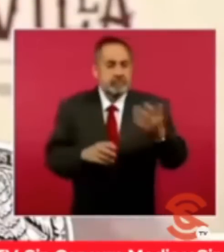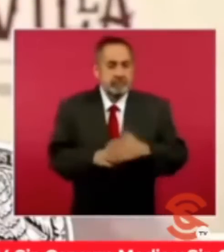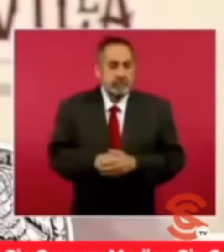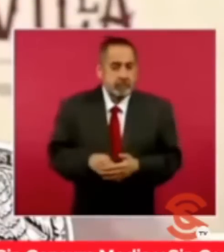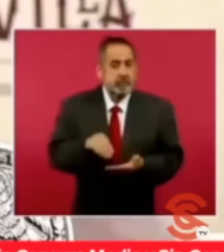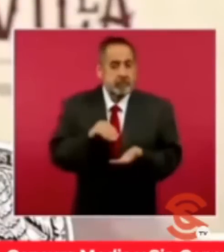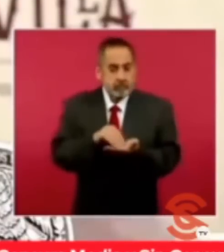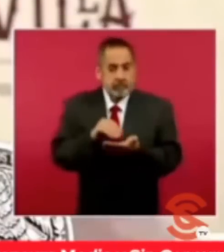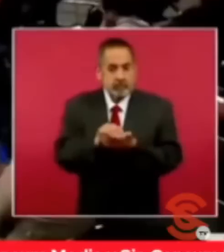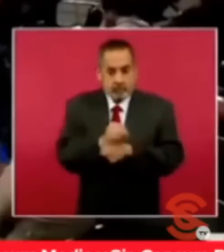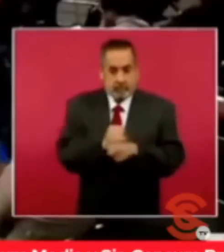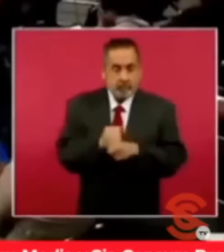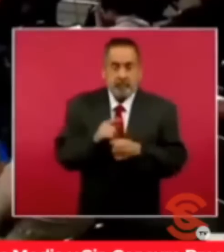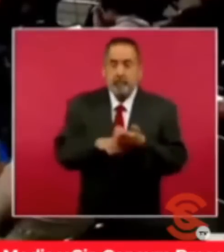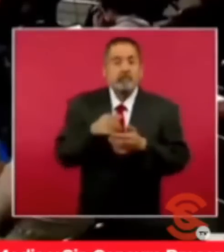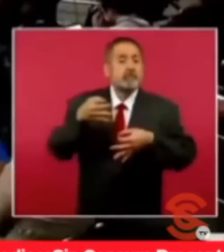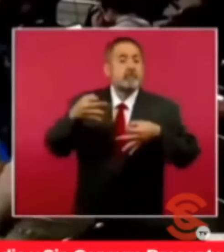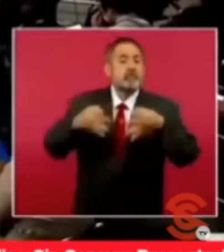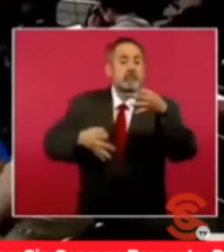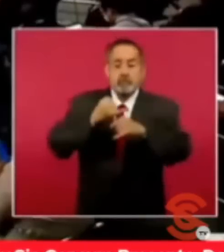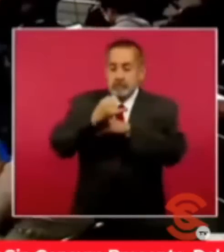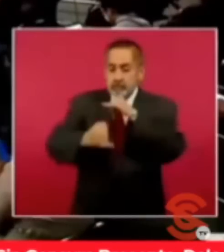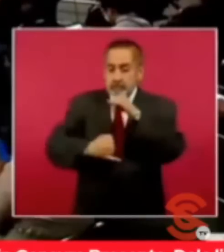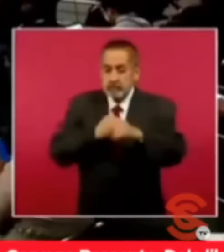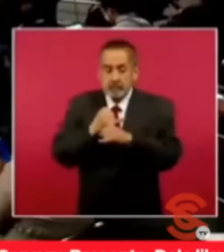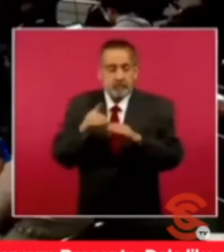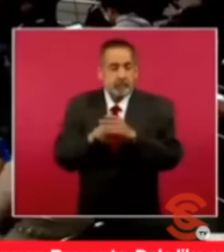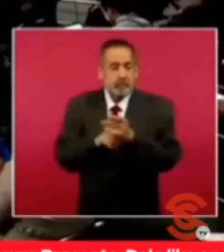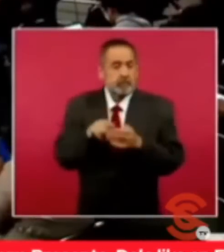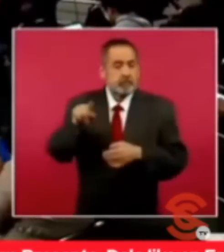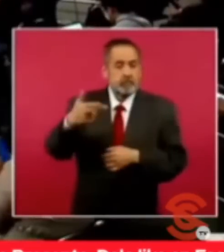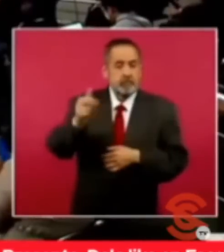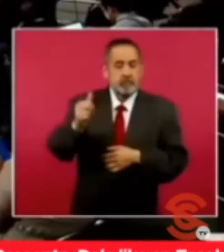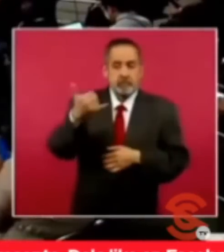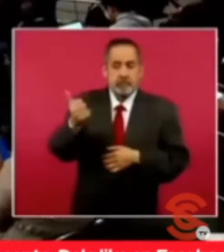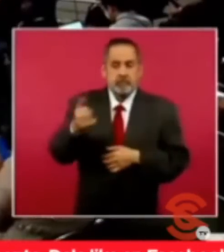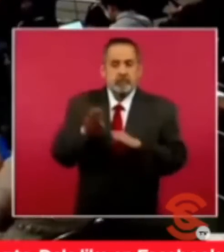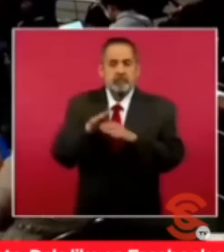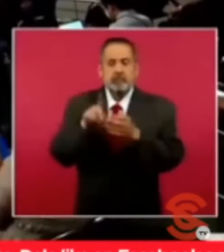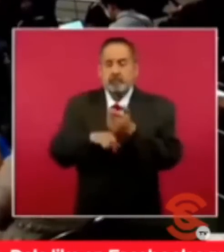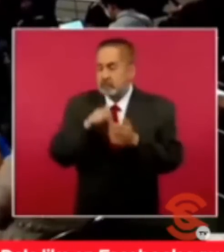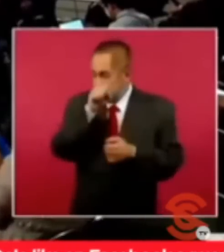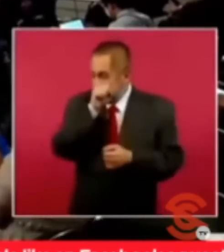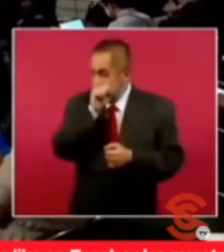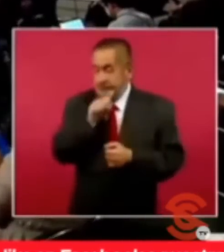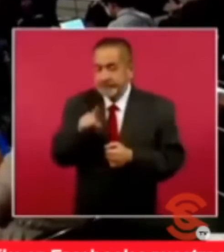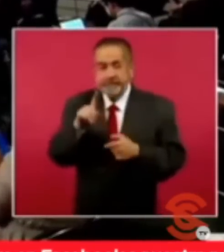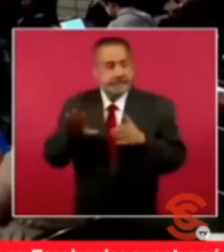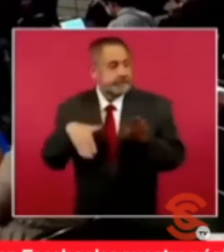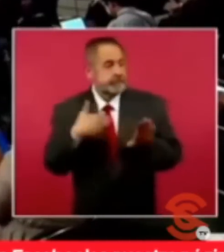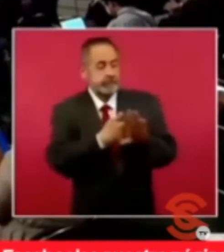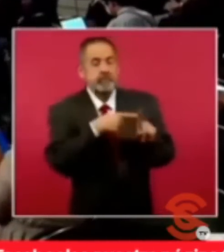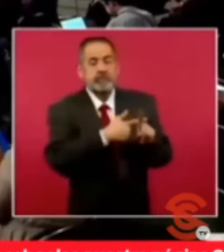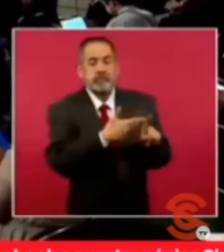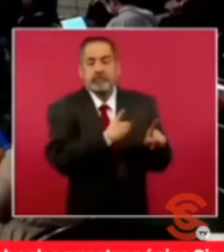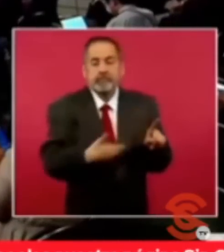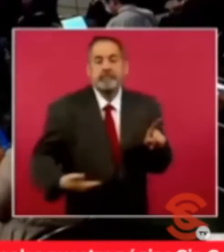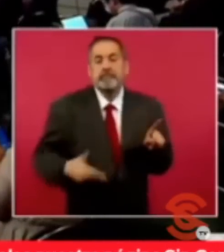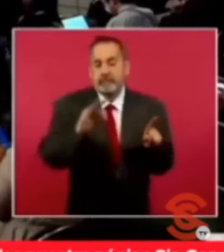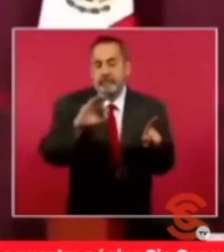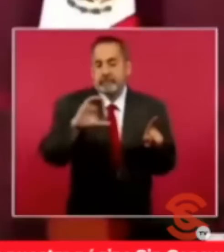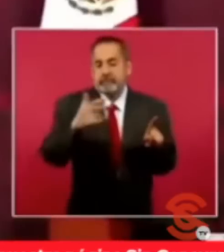una investigación en tribunales internacionales, en La Haya específicamente, en contra del expresidente